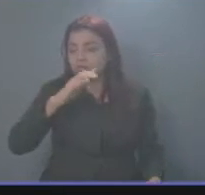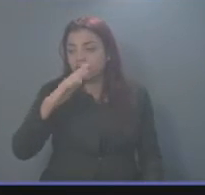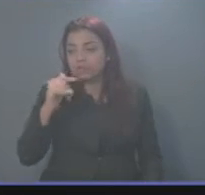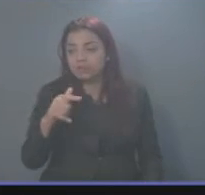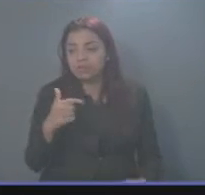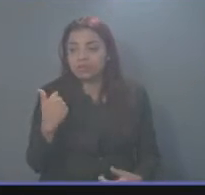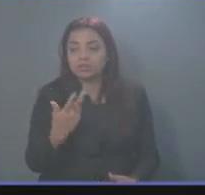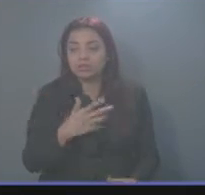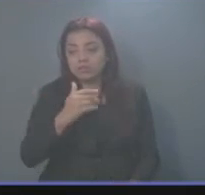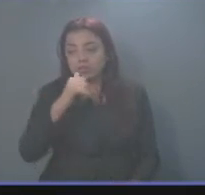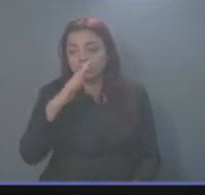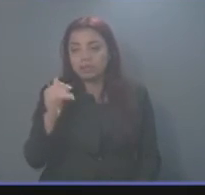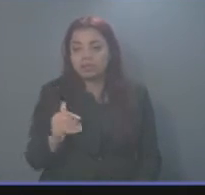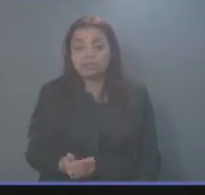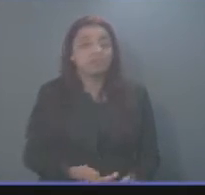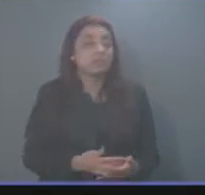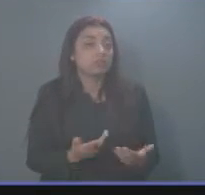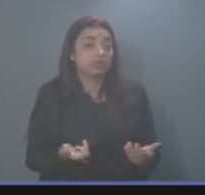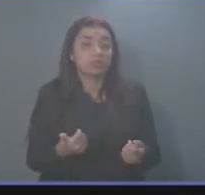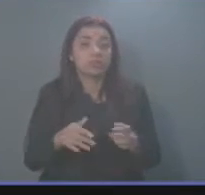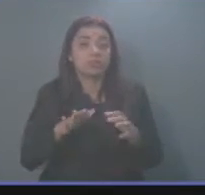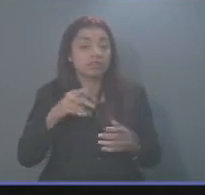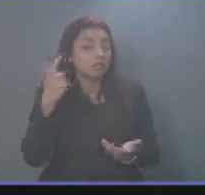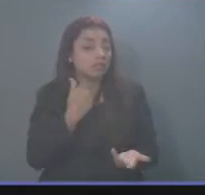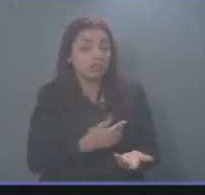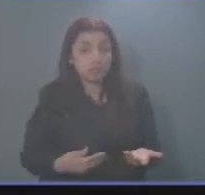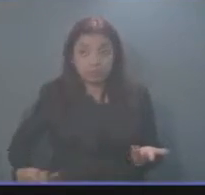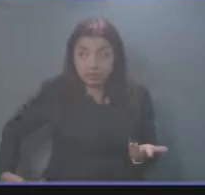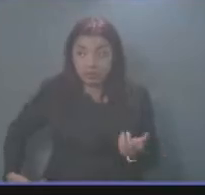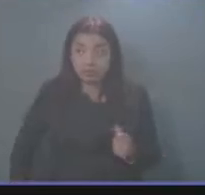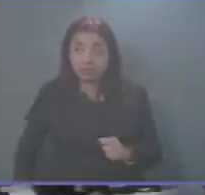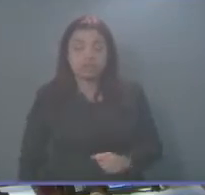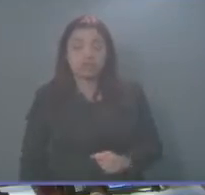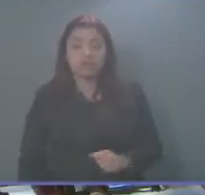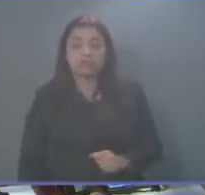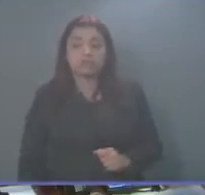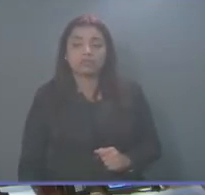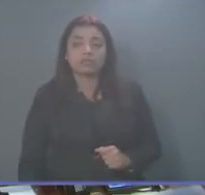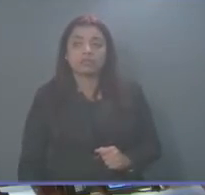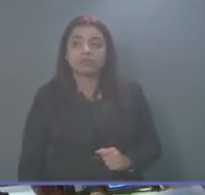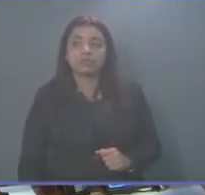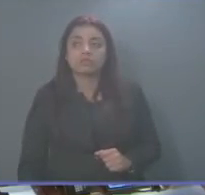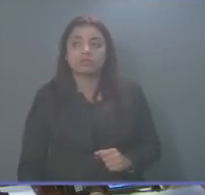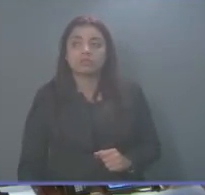deportistas de nuestro país. Así que, gracias, presidente.